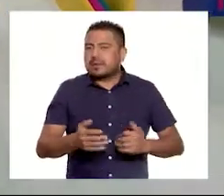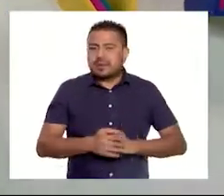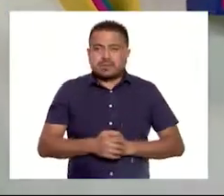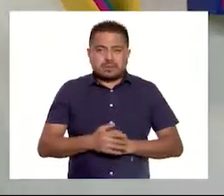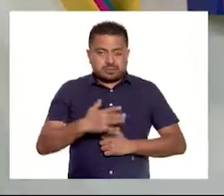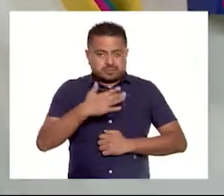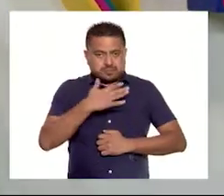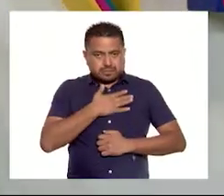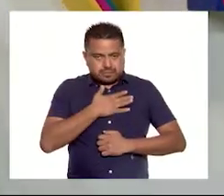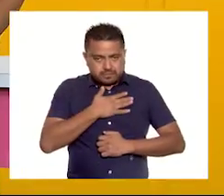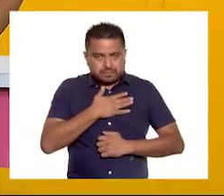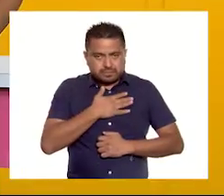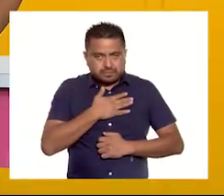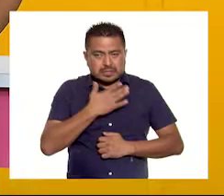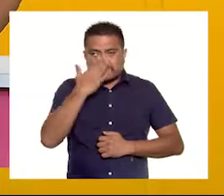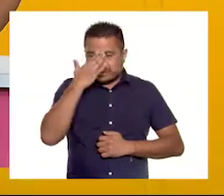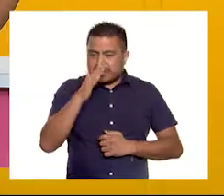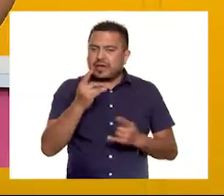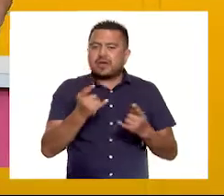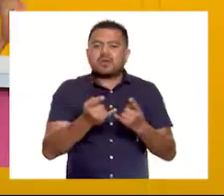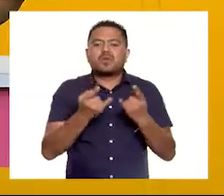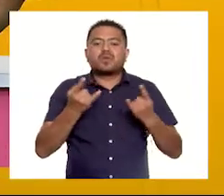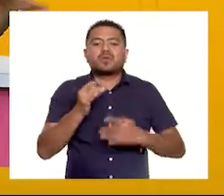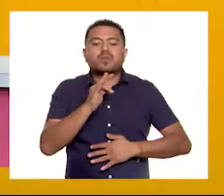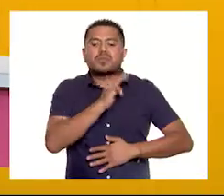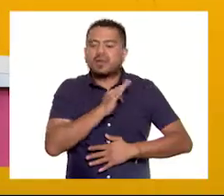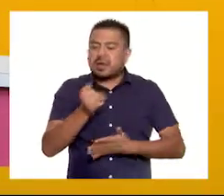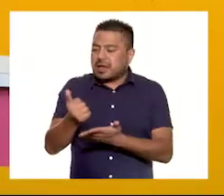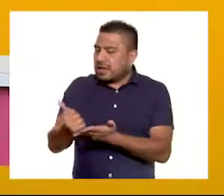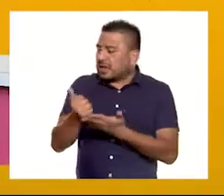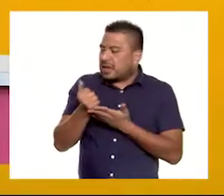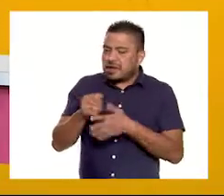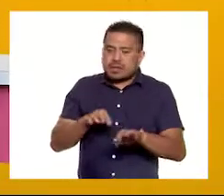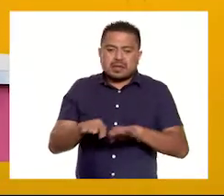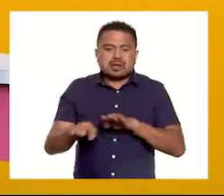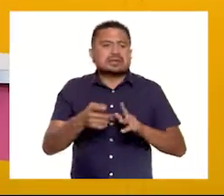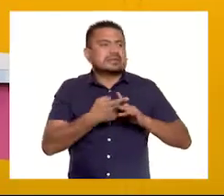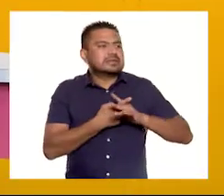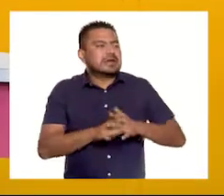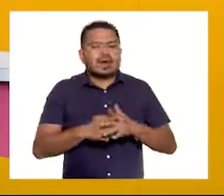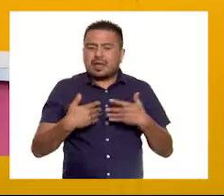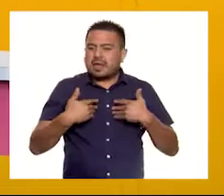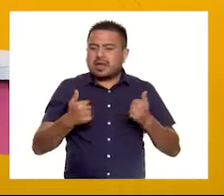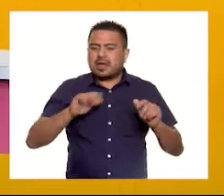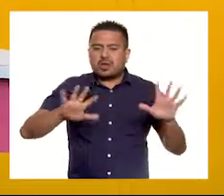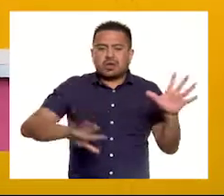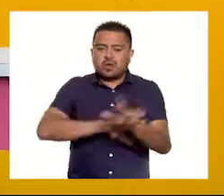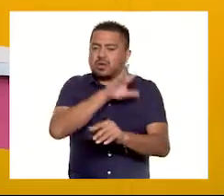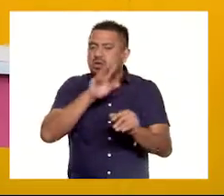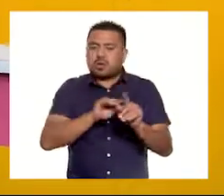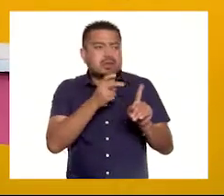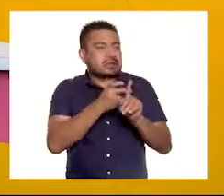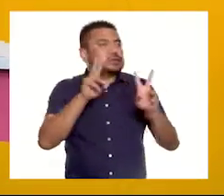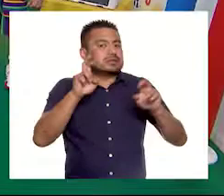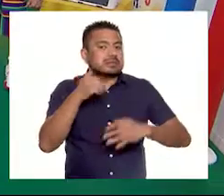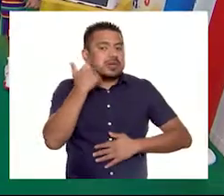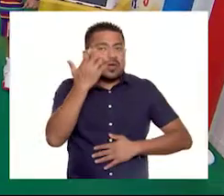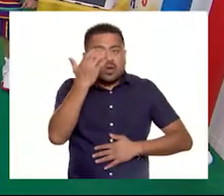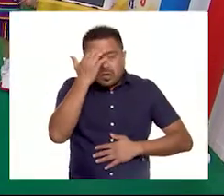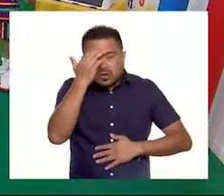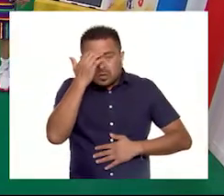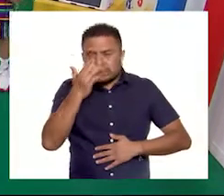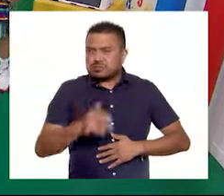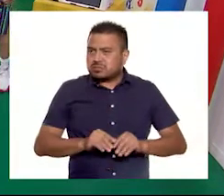Yo me sé un cuento que nos puede ayudar a trabajar y a empezar a entender todo este tema. ¿Quieren conocerlo?